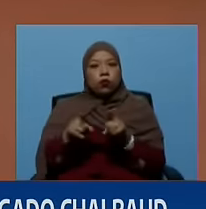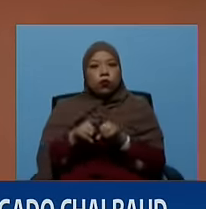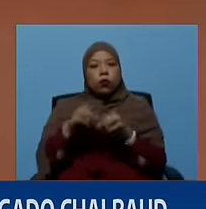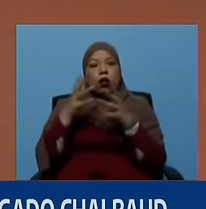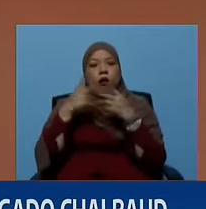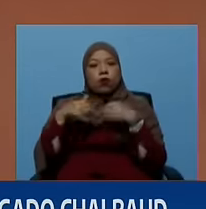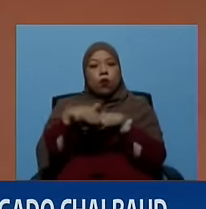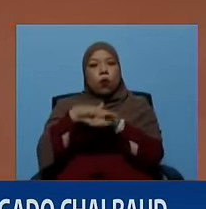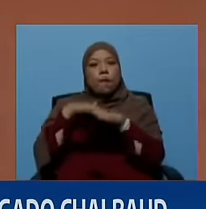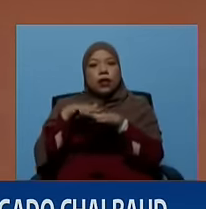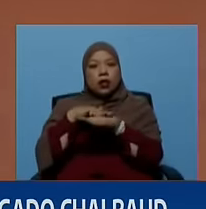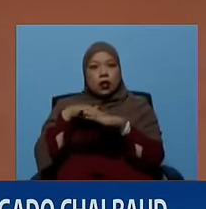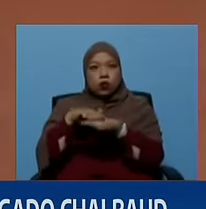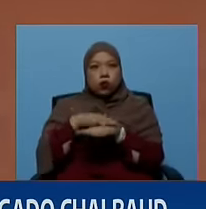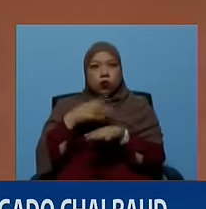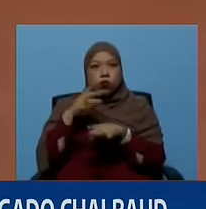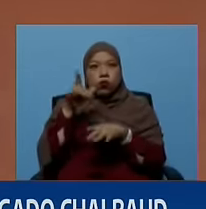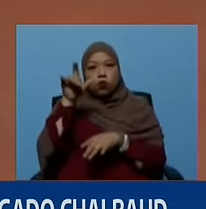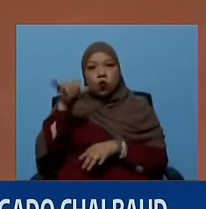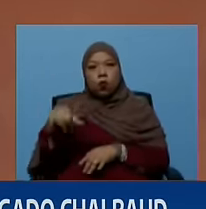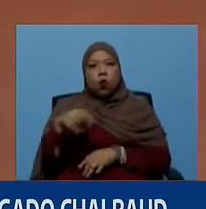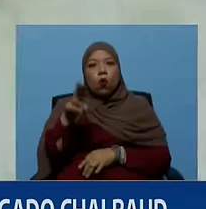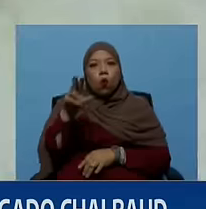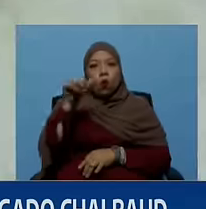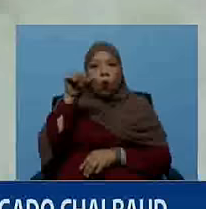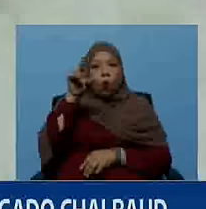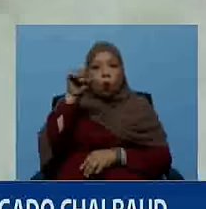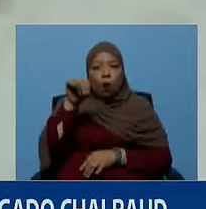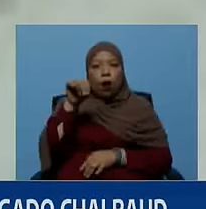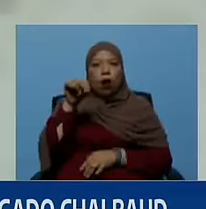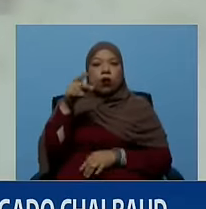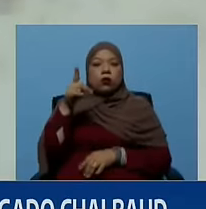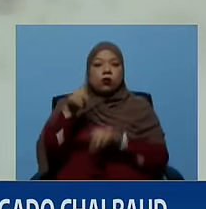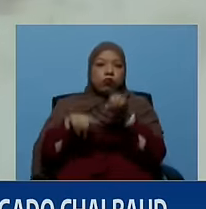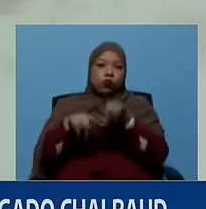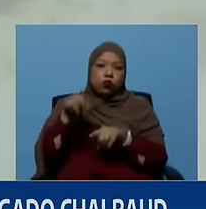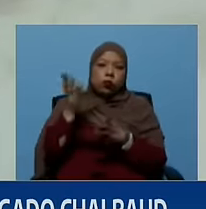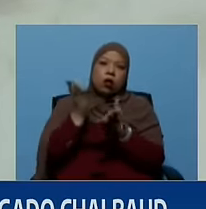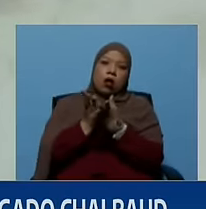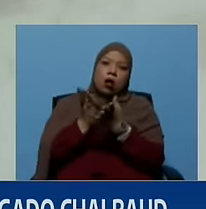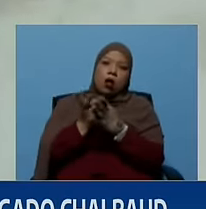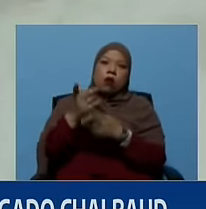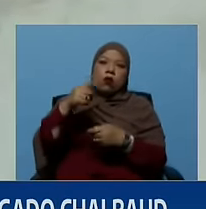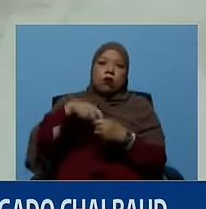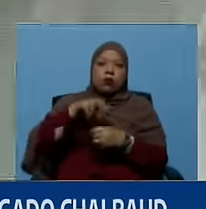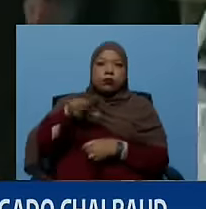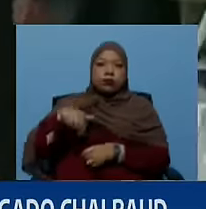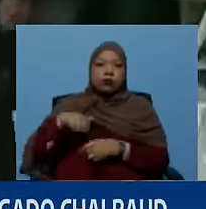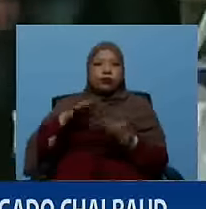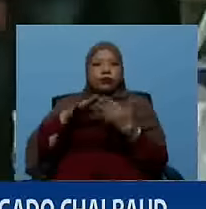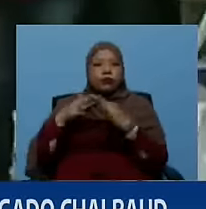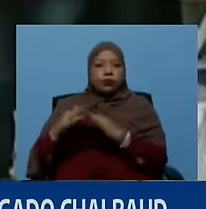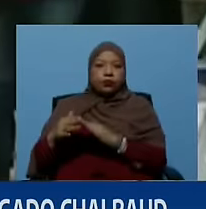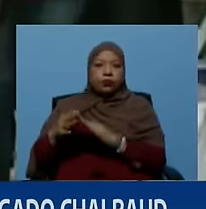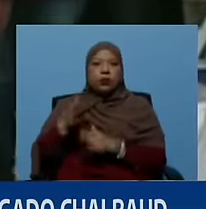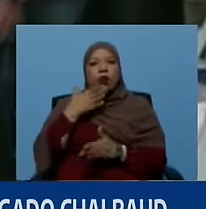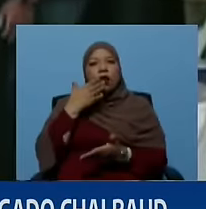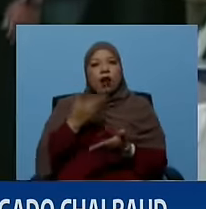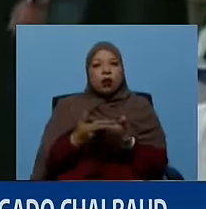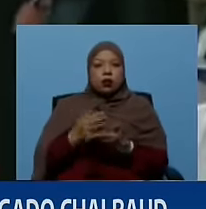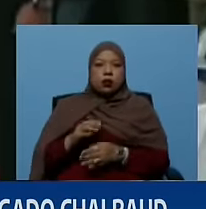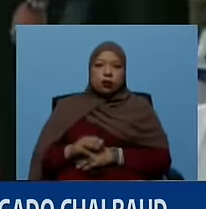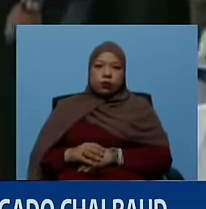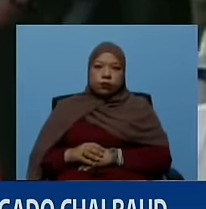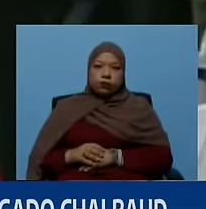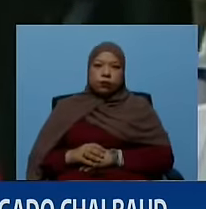ministro de Obras Públicas Juan José Ramírez por todo lo que está haciendo aquí en nuestro colegio Muchas